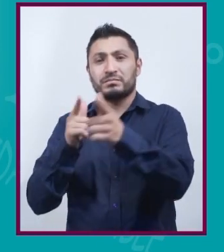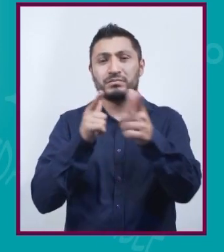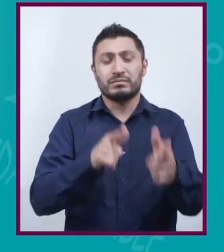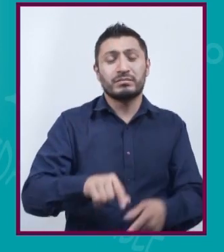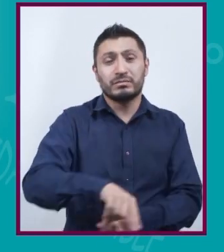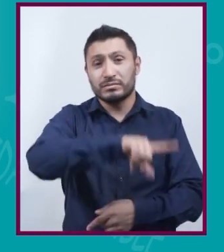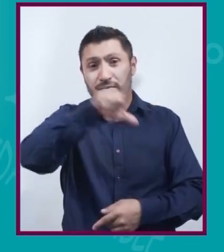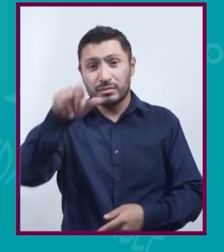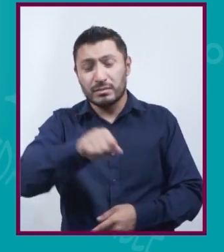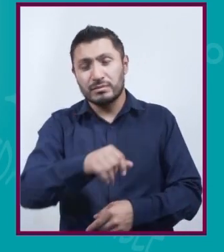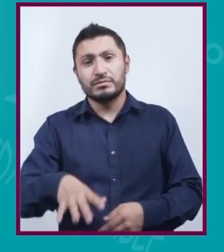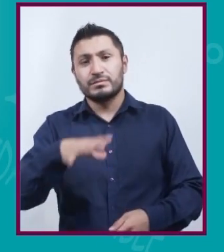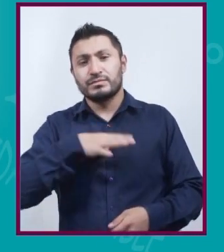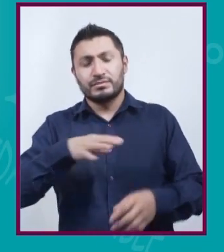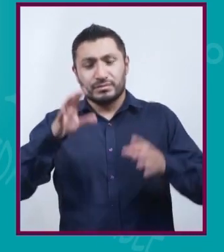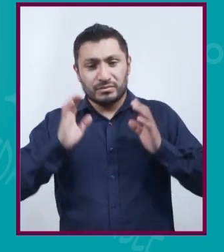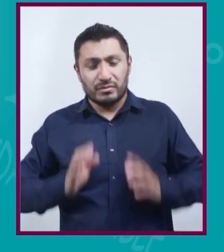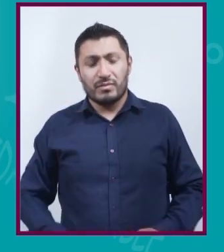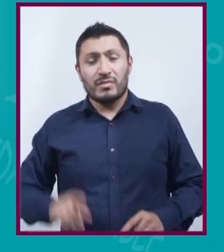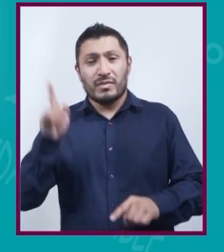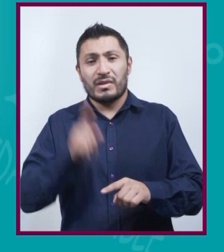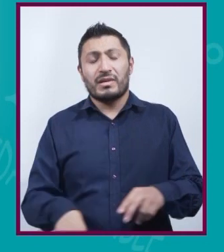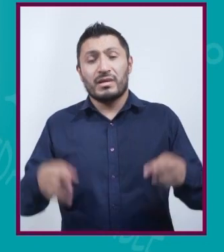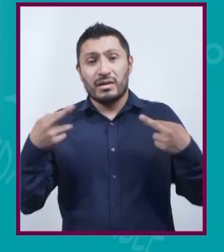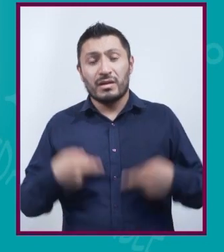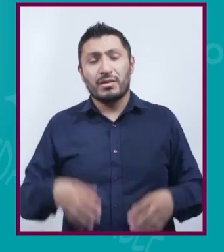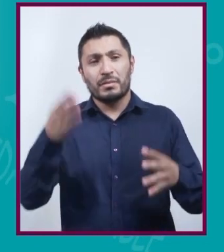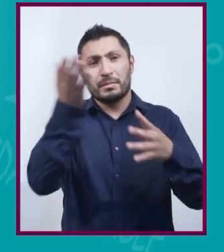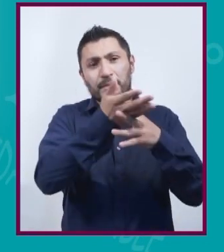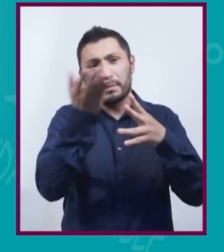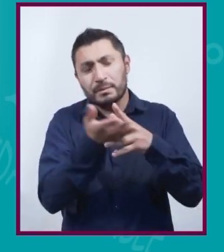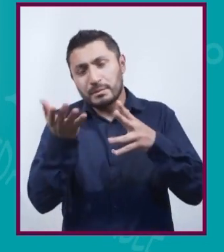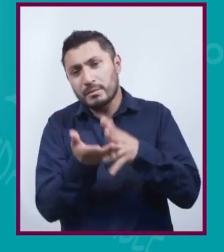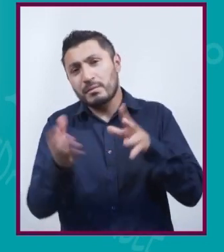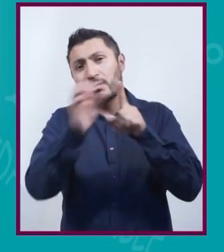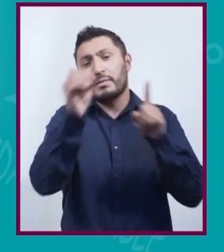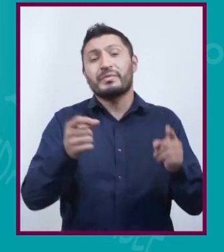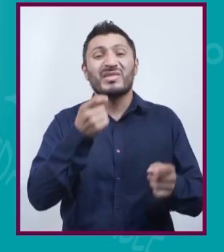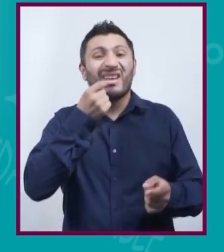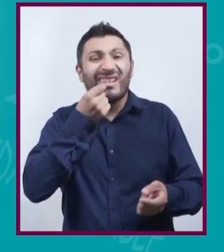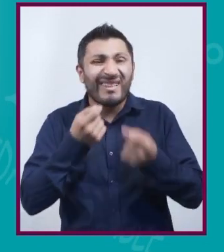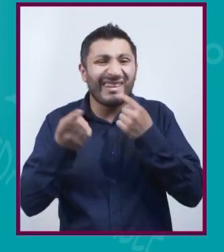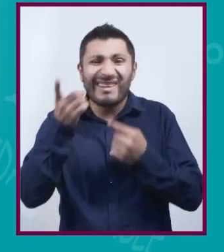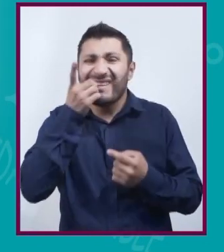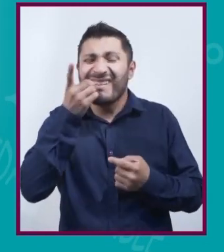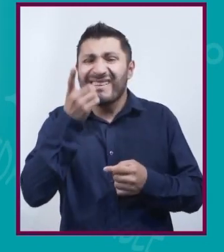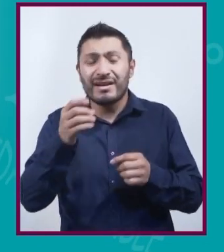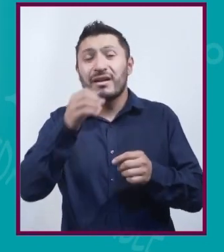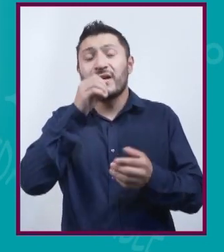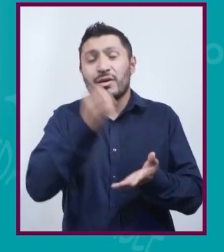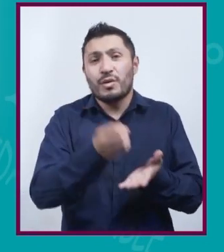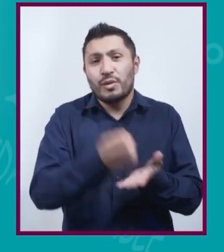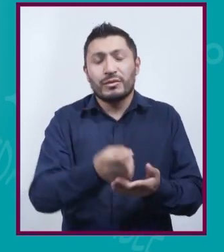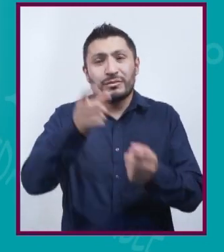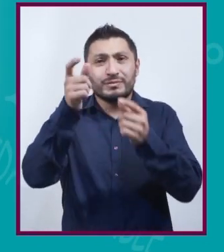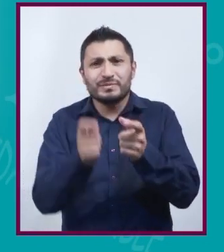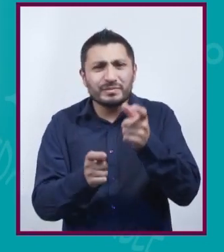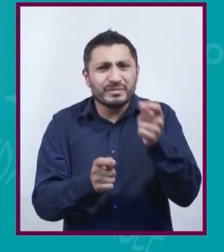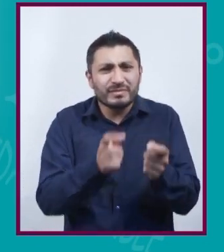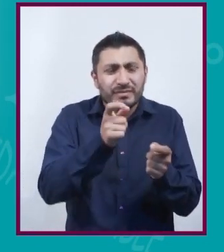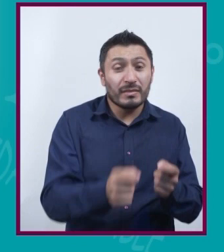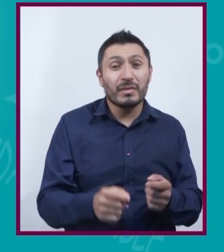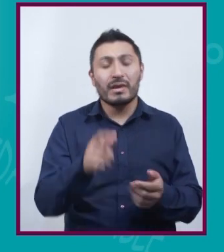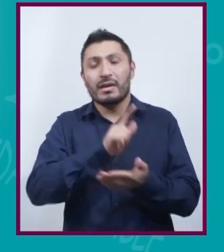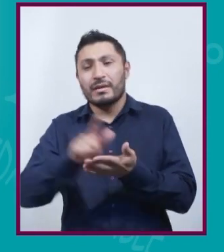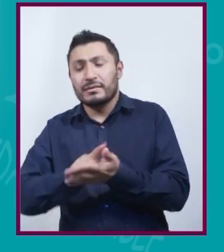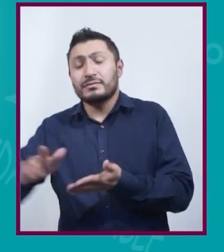y posteriormente desvestían los cuerpos, clasificaban la ropa, extraían los dientes de oro de los cadáveres, limpiaban las cámaras